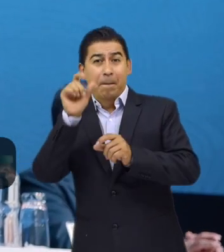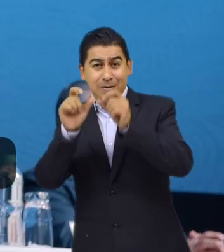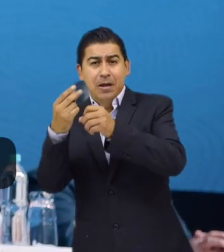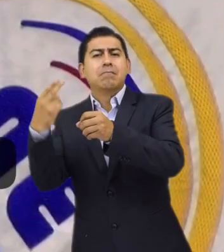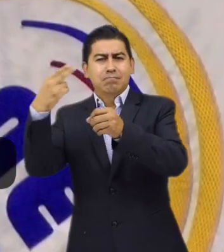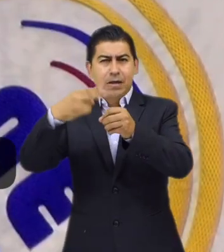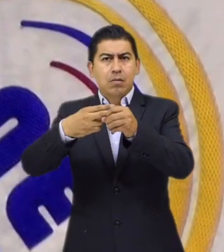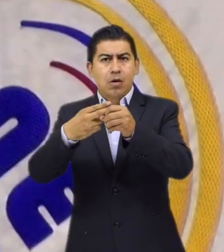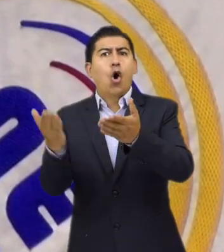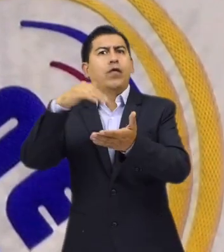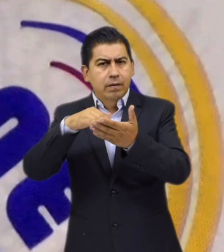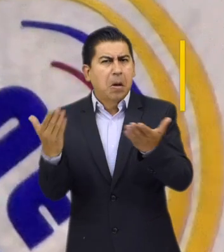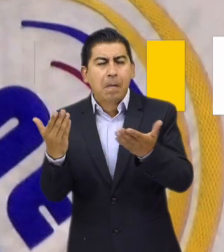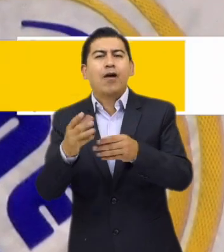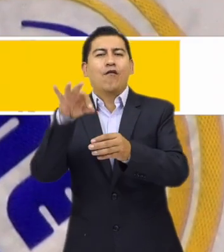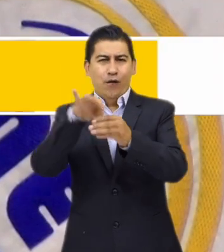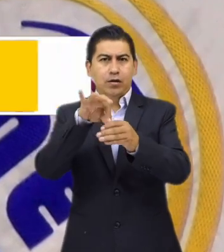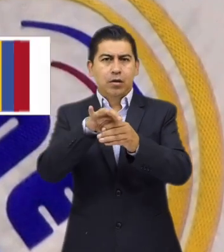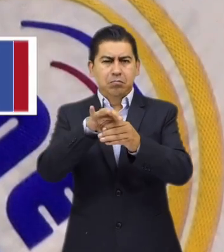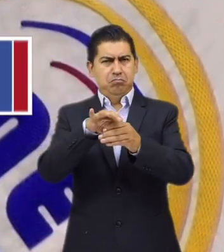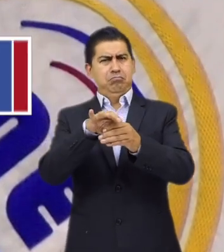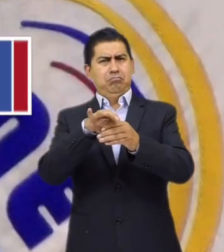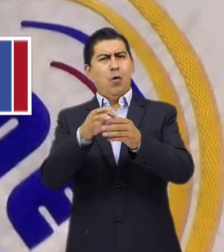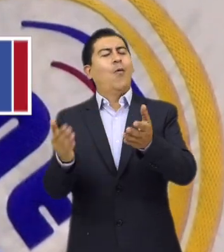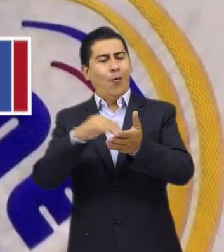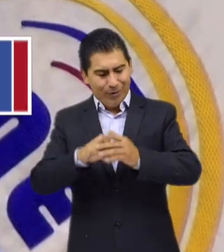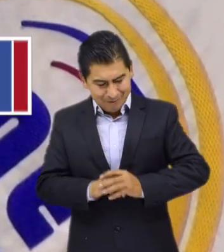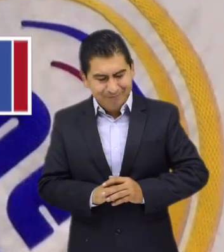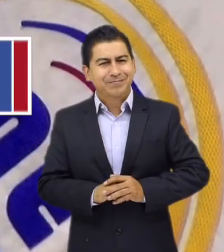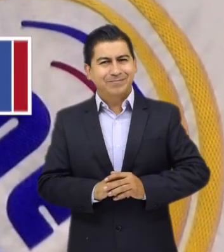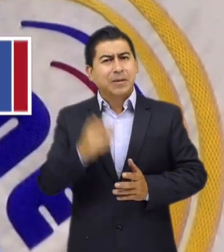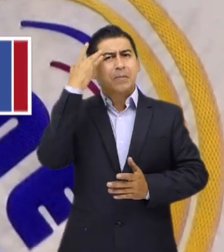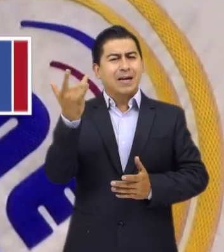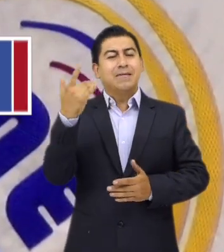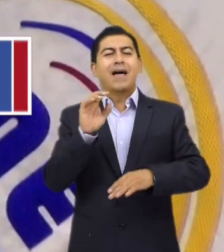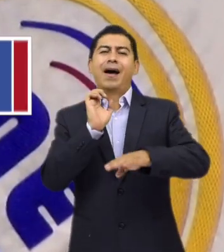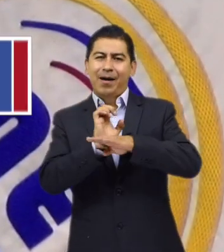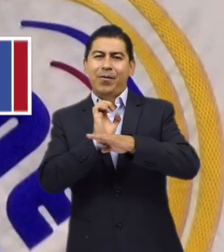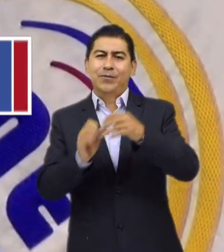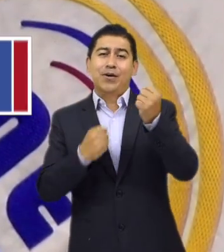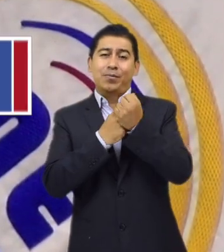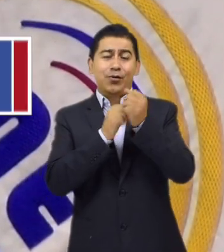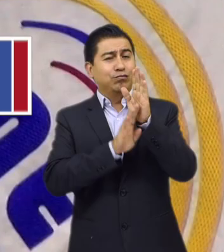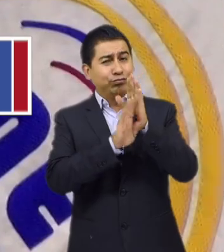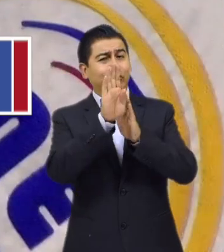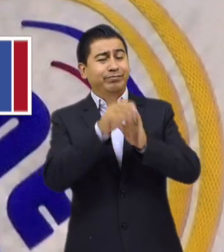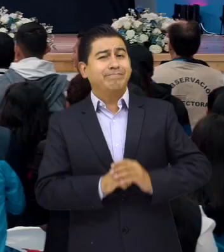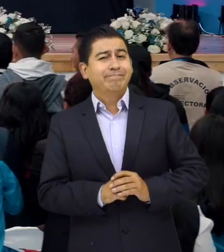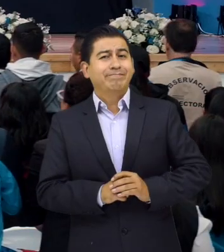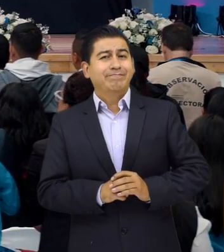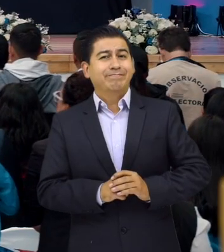13.654.299 ecuatorianos acudamos nuevamente a las urnas para decidir sobre el futuro del